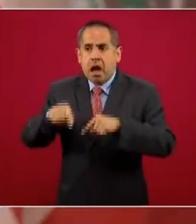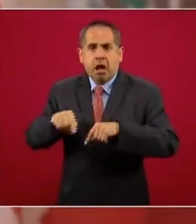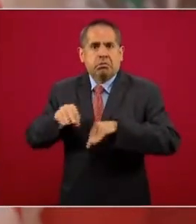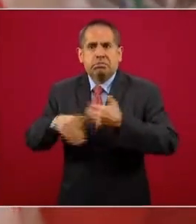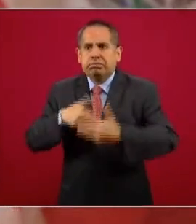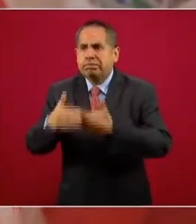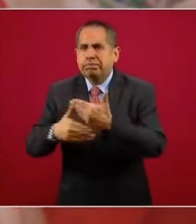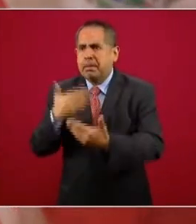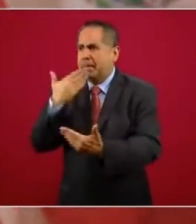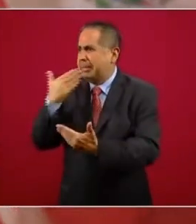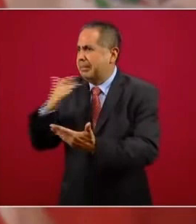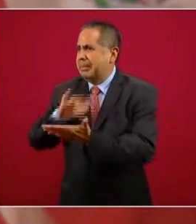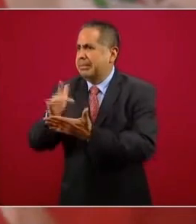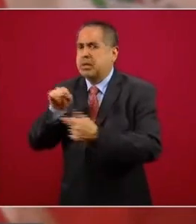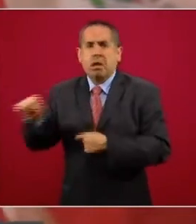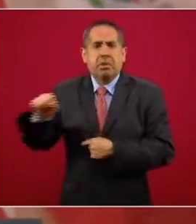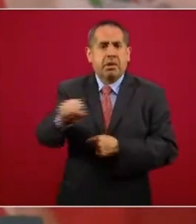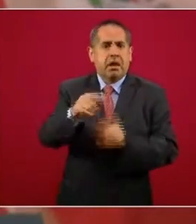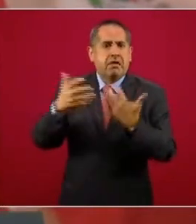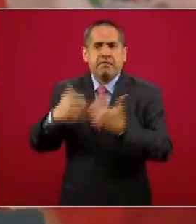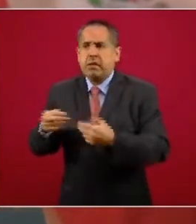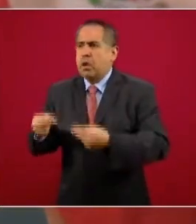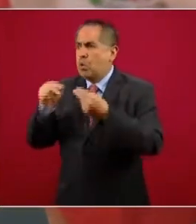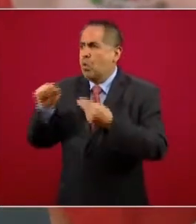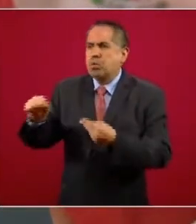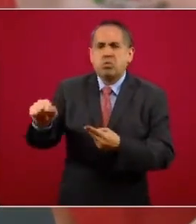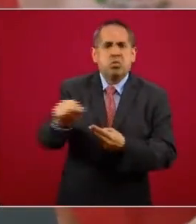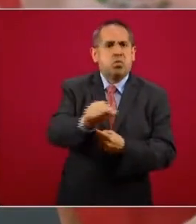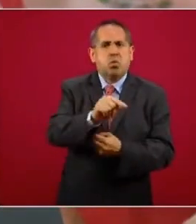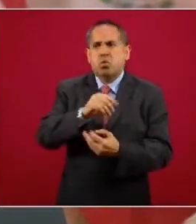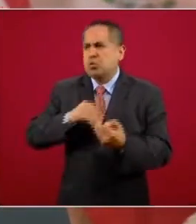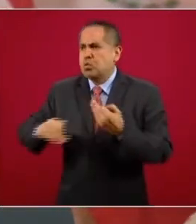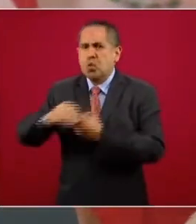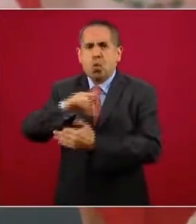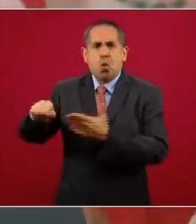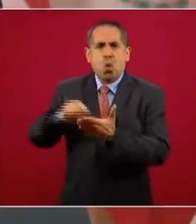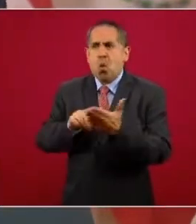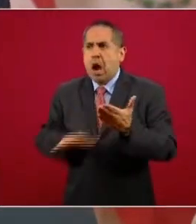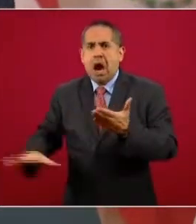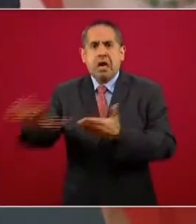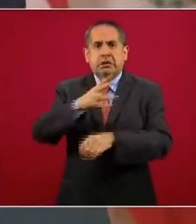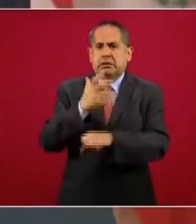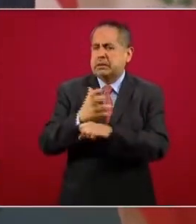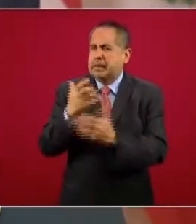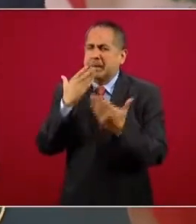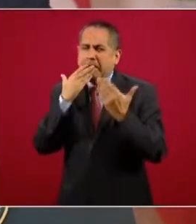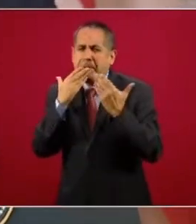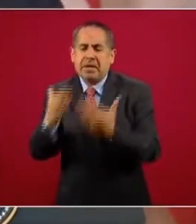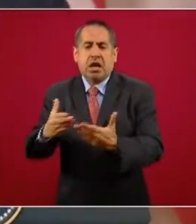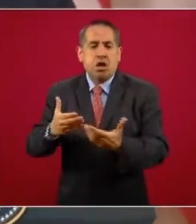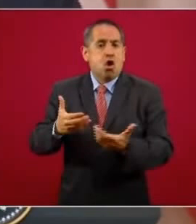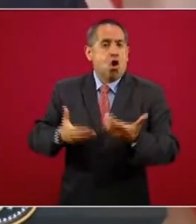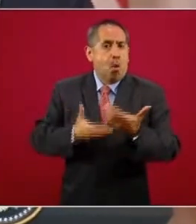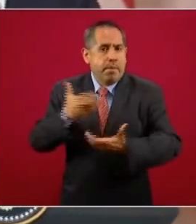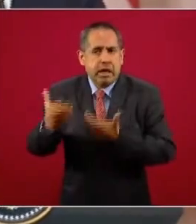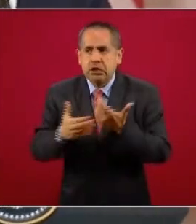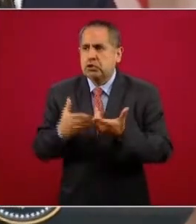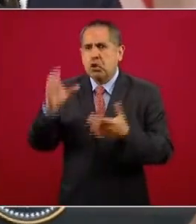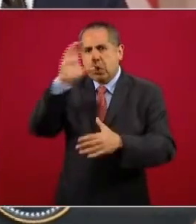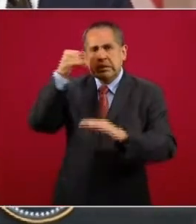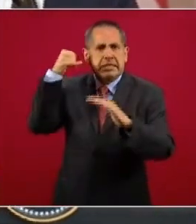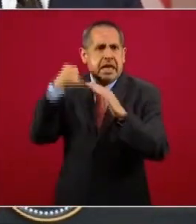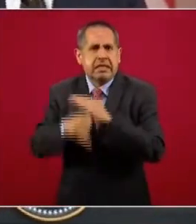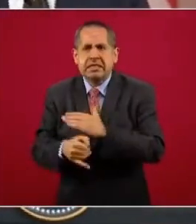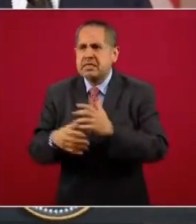todas las industrias las comunidades y en todos los lugares de nuestras naciones del comercio a la ciencia